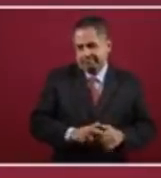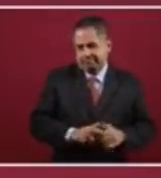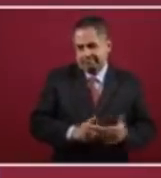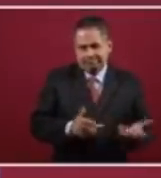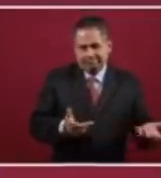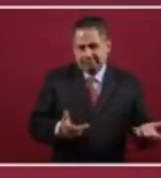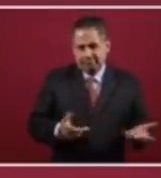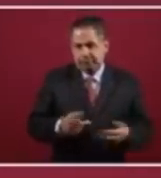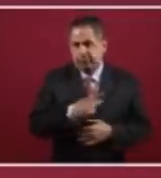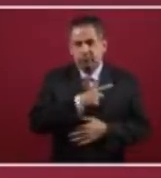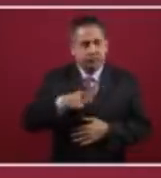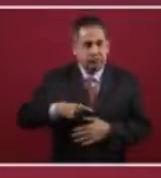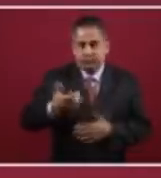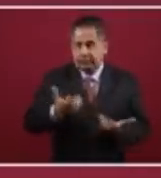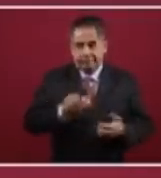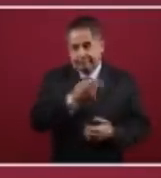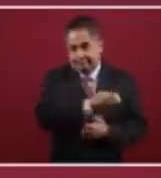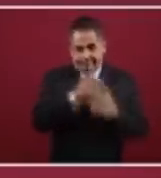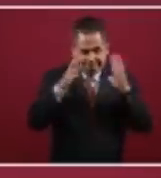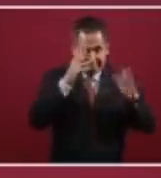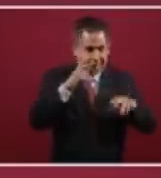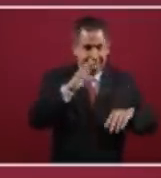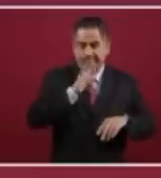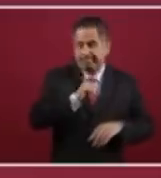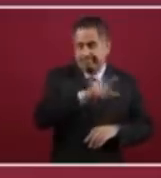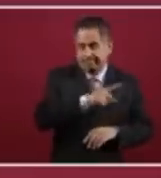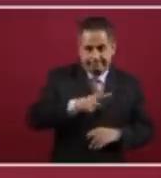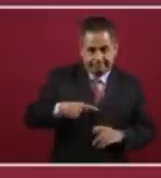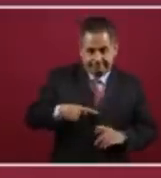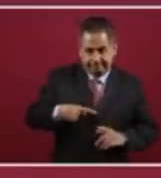que no deben de andar haciendo eso.